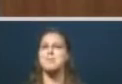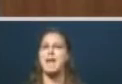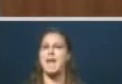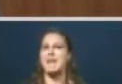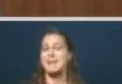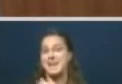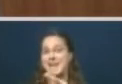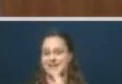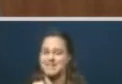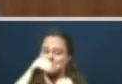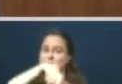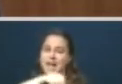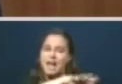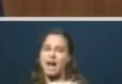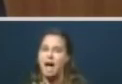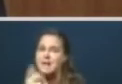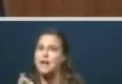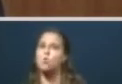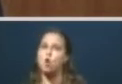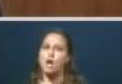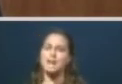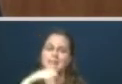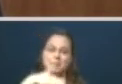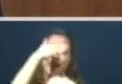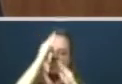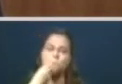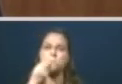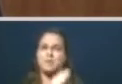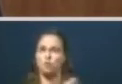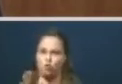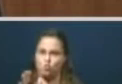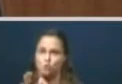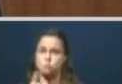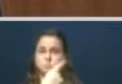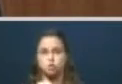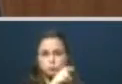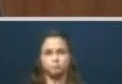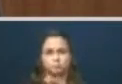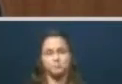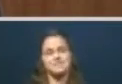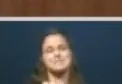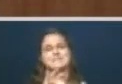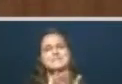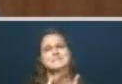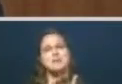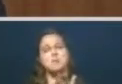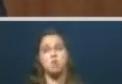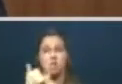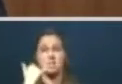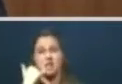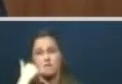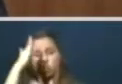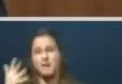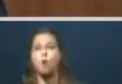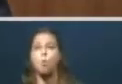gerencia integrada en cada área de salud para mejorar la atención hemos generalizado el servicio de atención feliz y telefónica a las